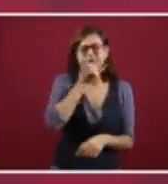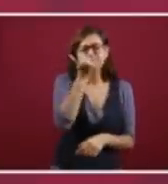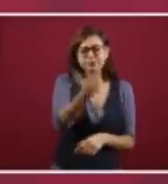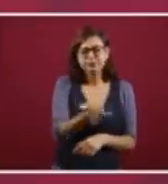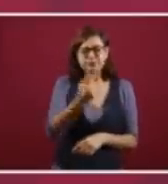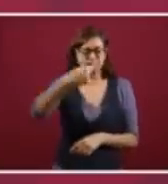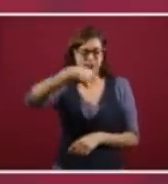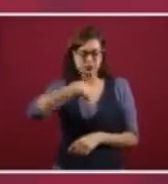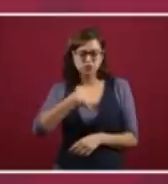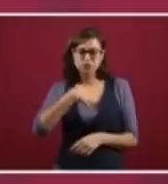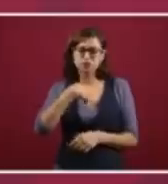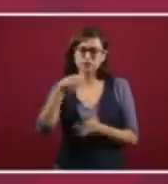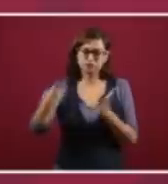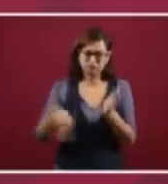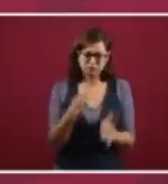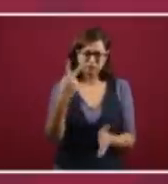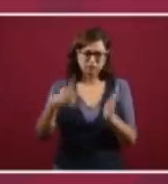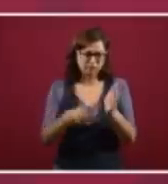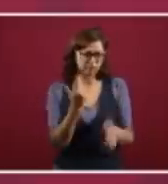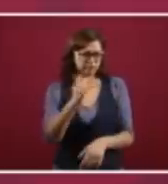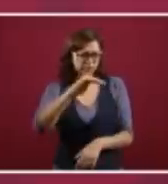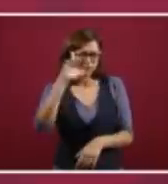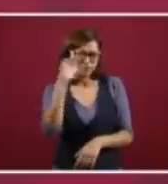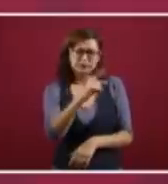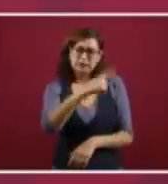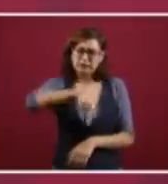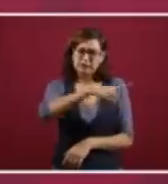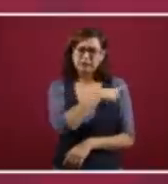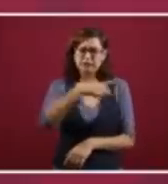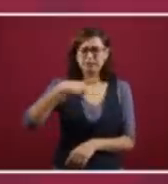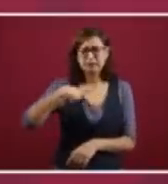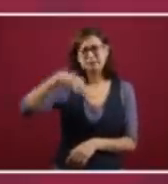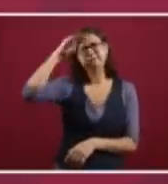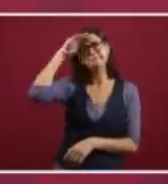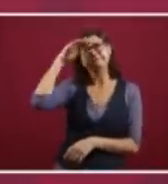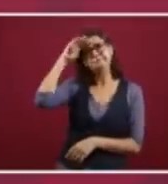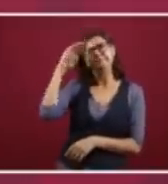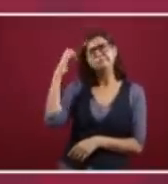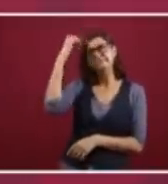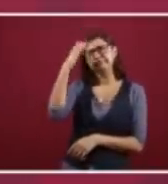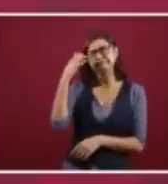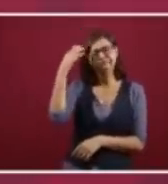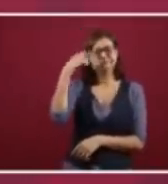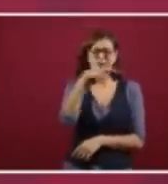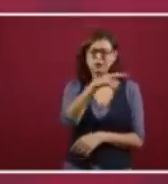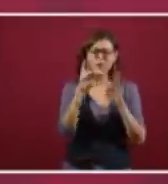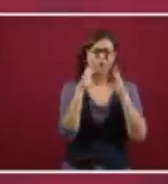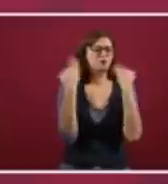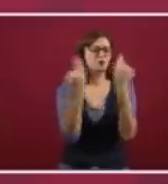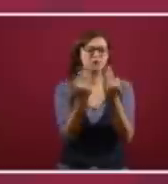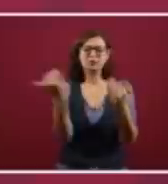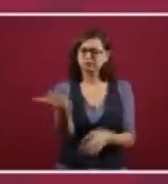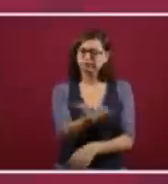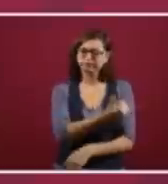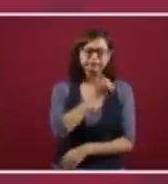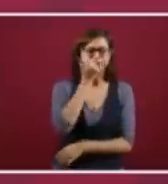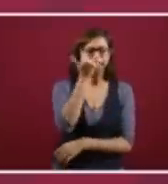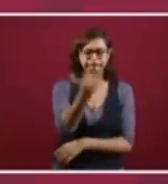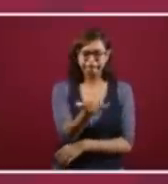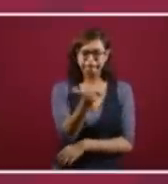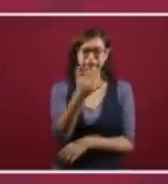Yo los llamo a que reflexionen, esas no son formas de